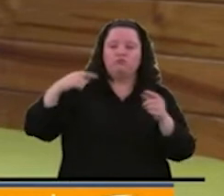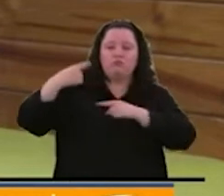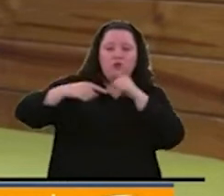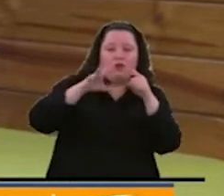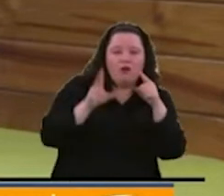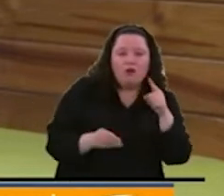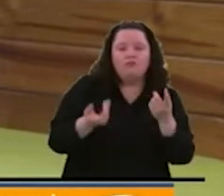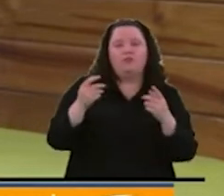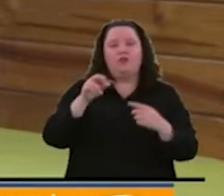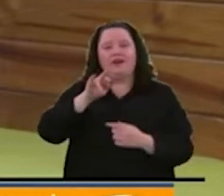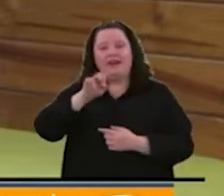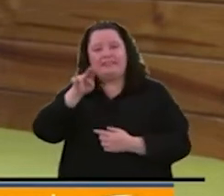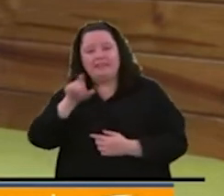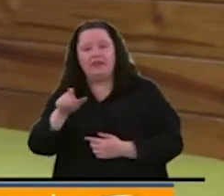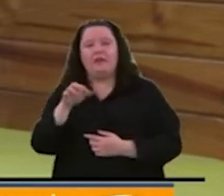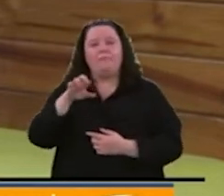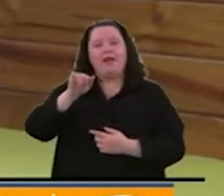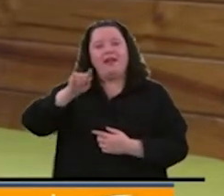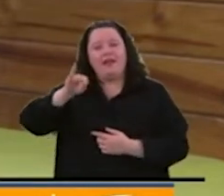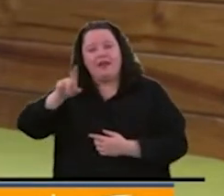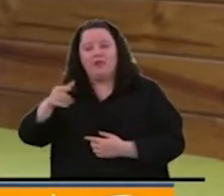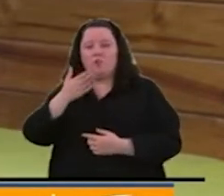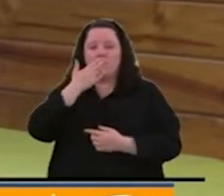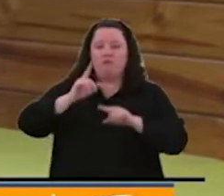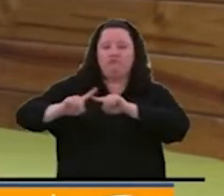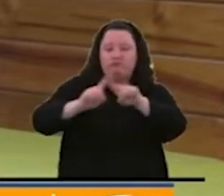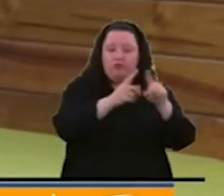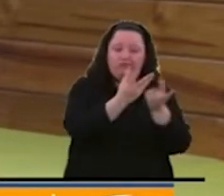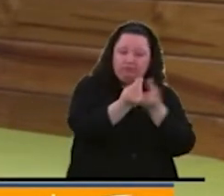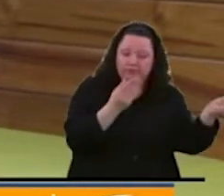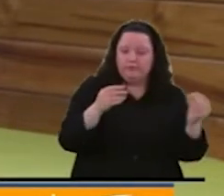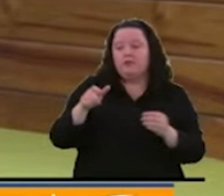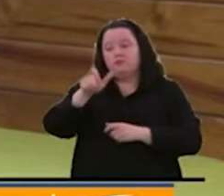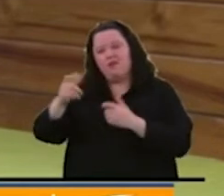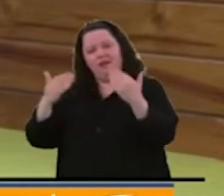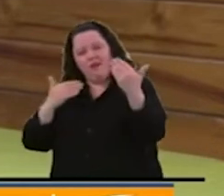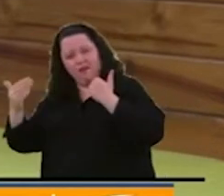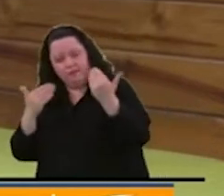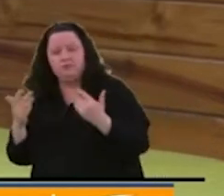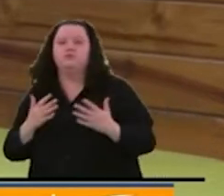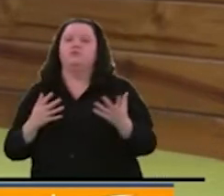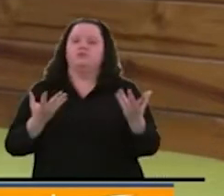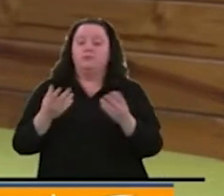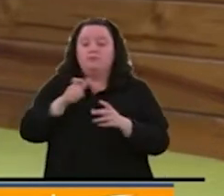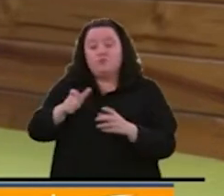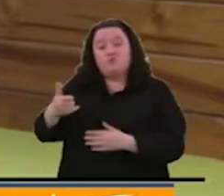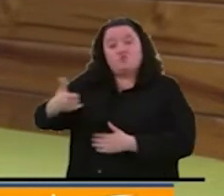raizales, palenqueros e indígenas, para los pueblos campesinos, para las